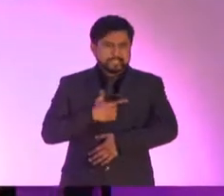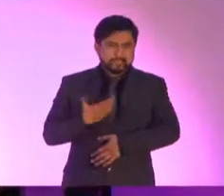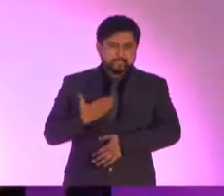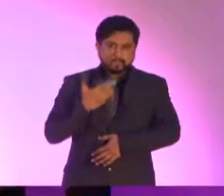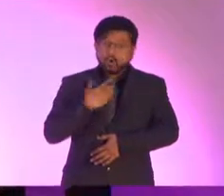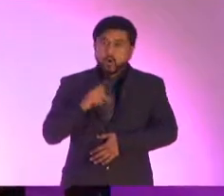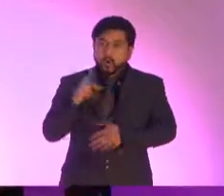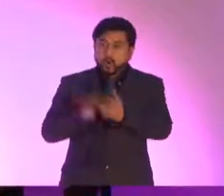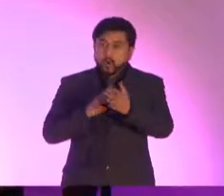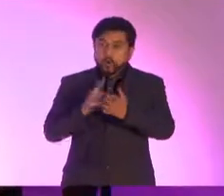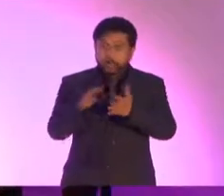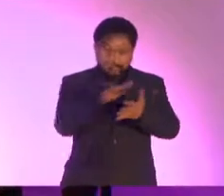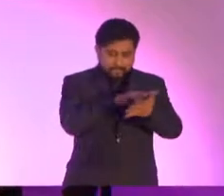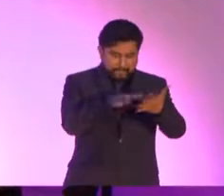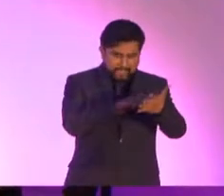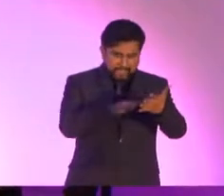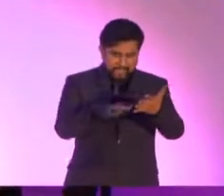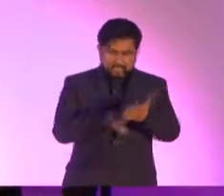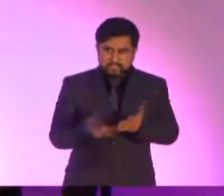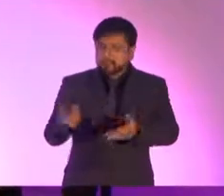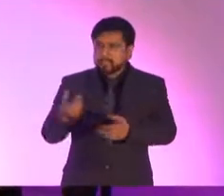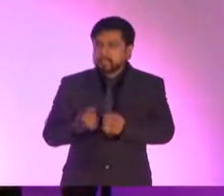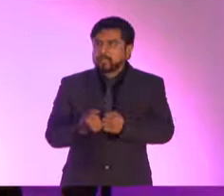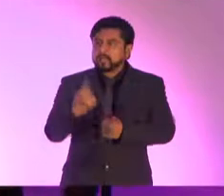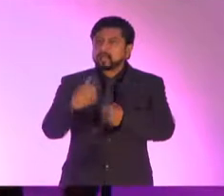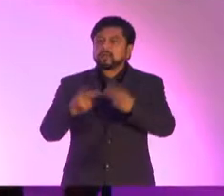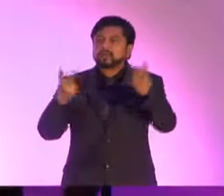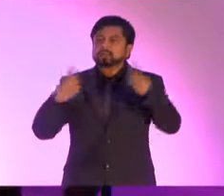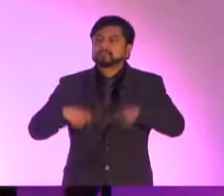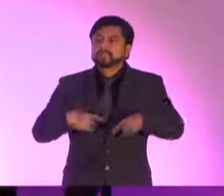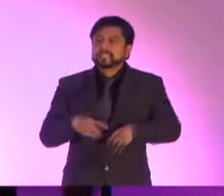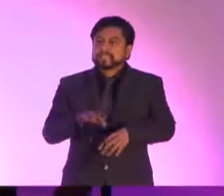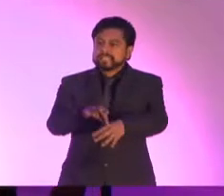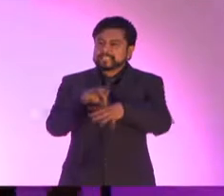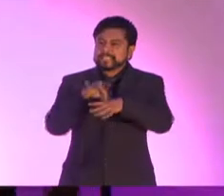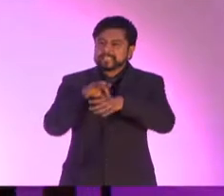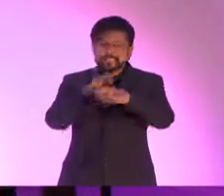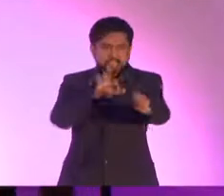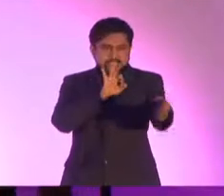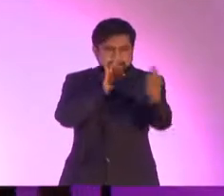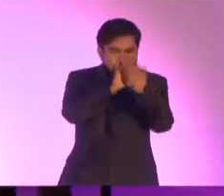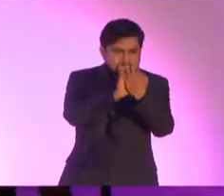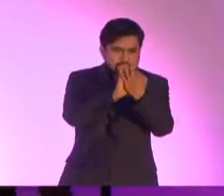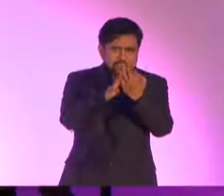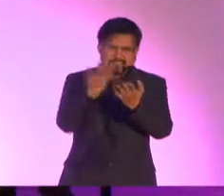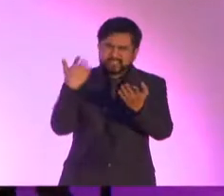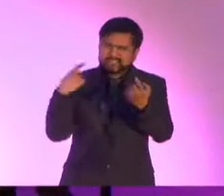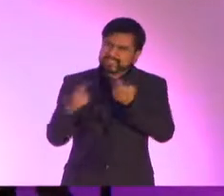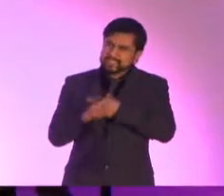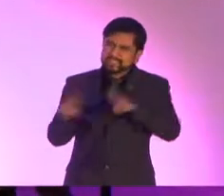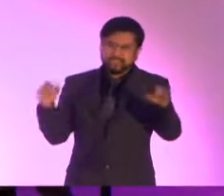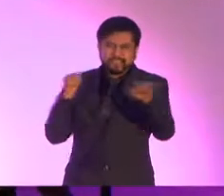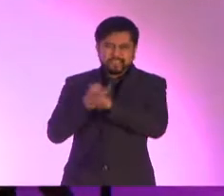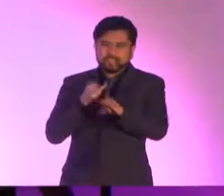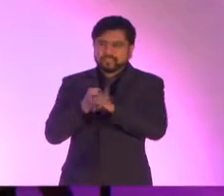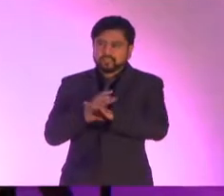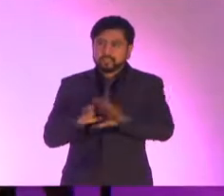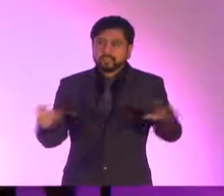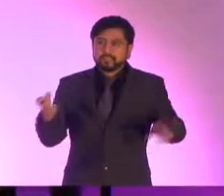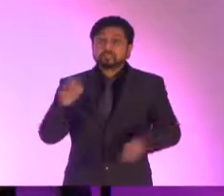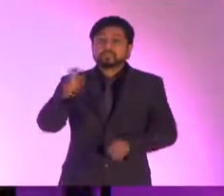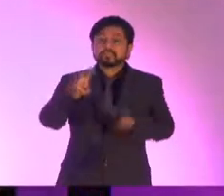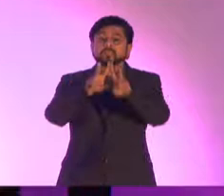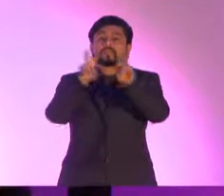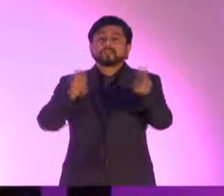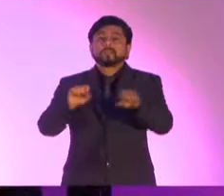leer frente a personas reales y no frente a una computadora. Esto se llama Otra Ronda.